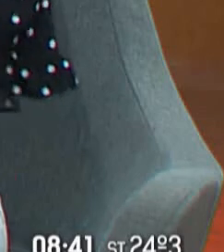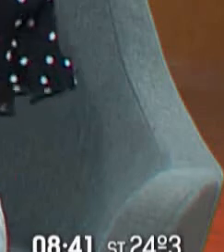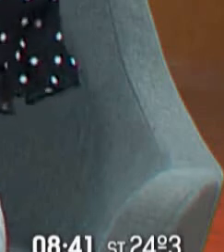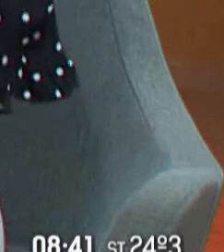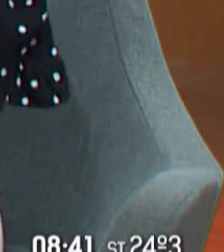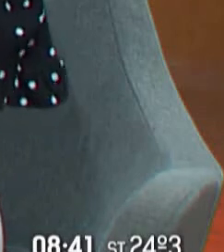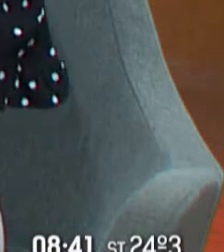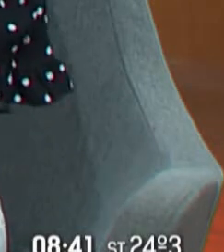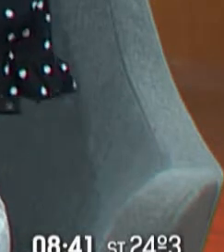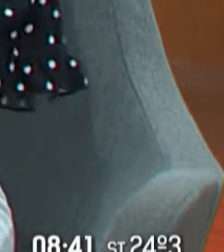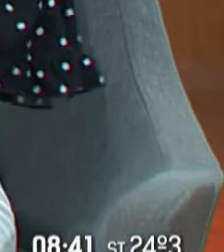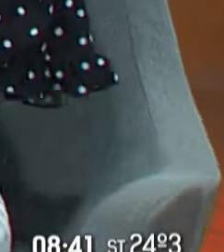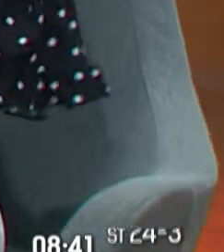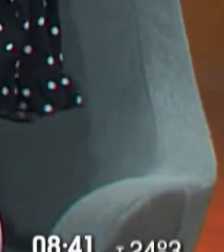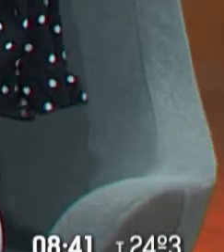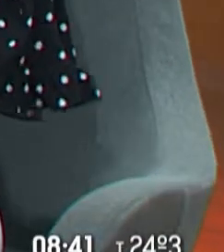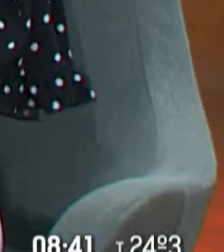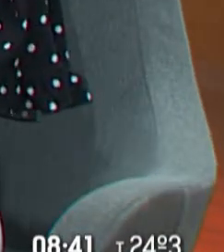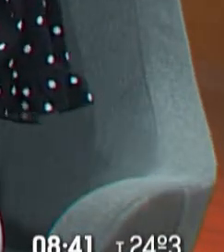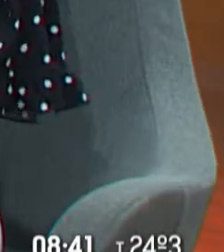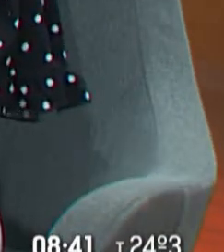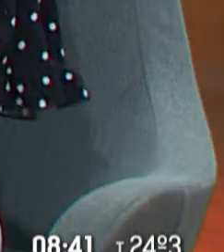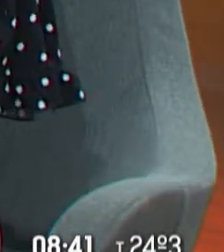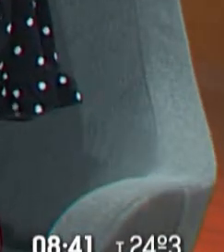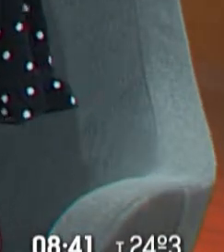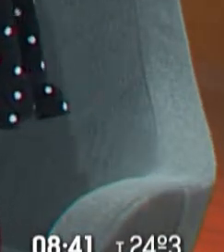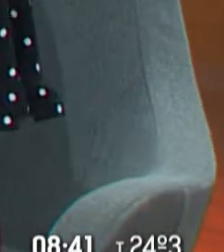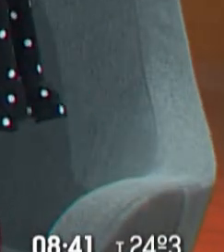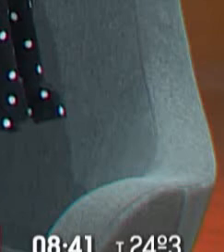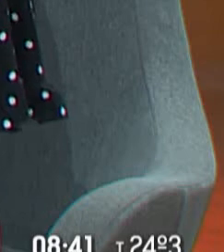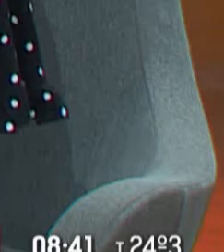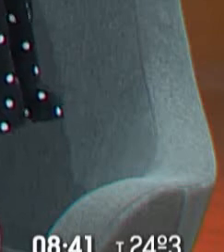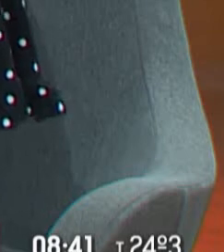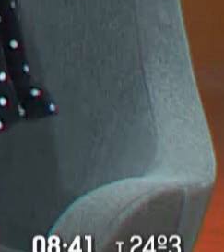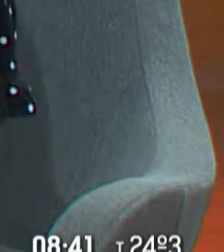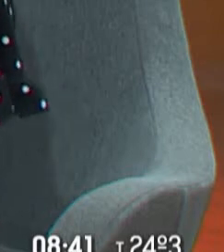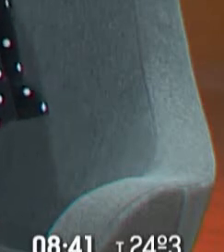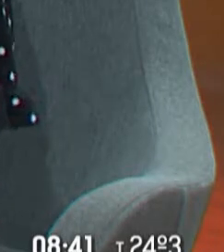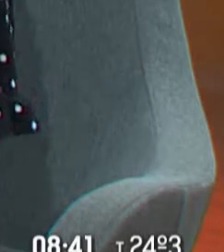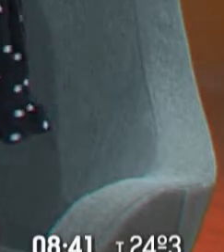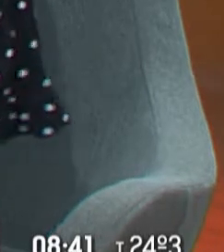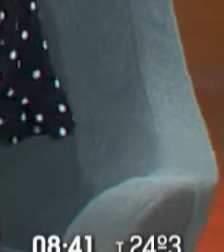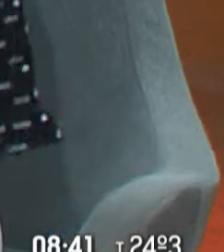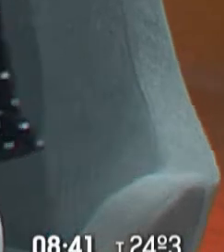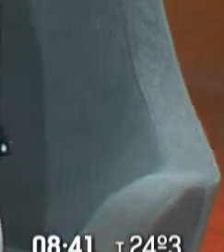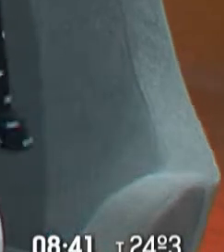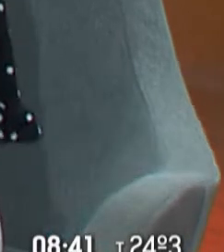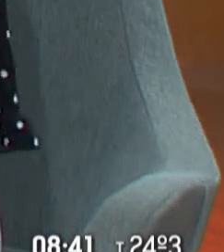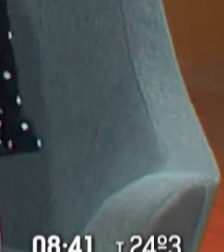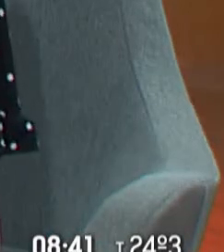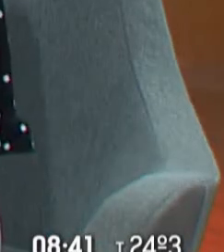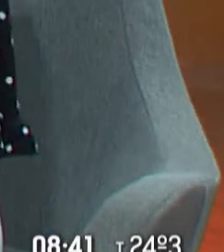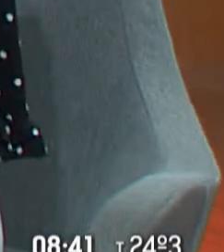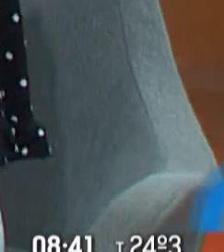hay preocupación hay alerta por casos de dengue en diferentes provincias del país sobre todo por casos autóctonos y eso es lo que más preocupa